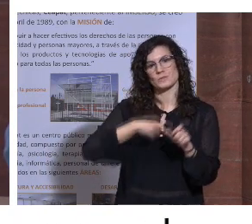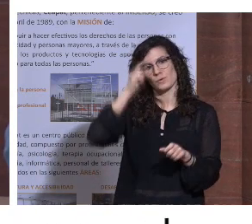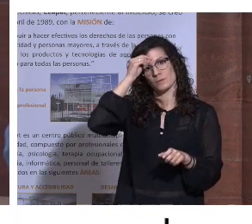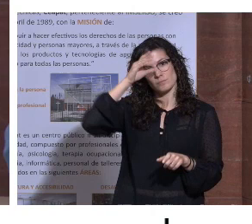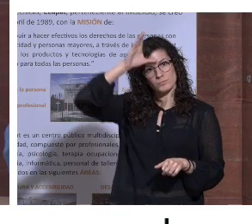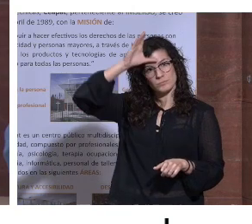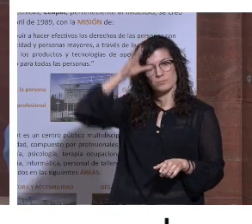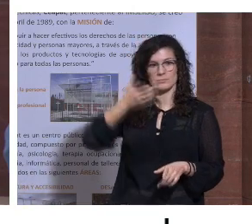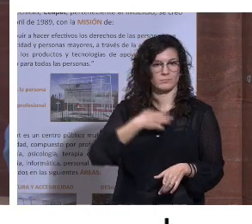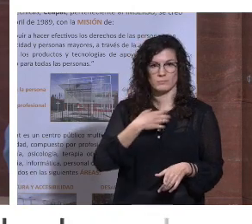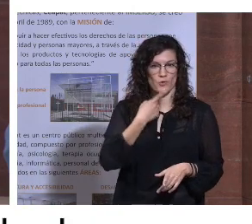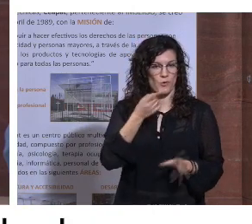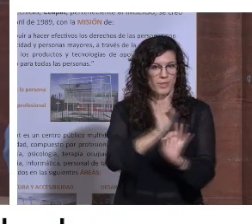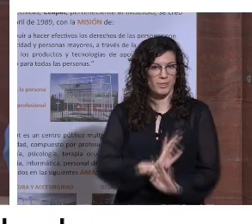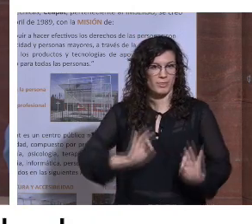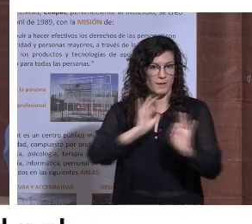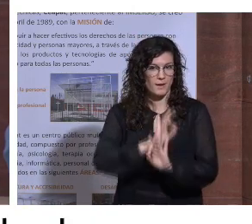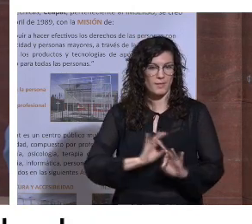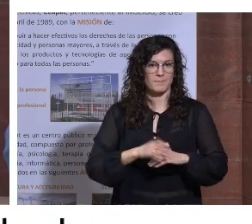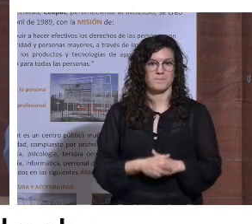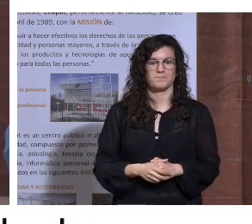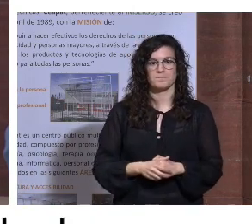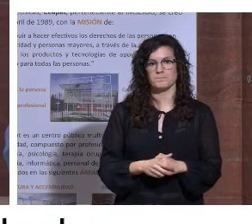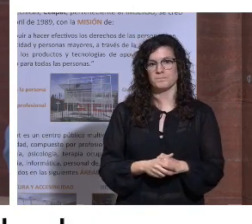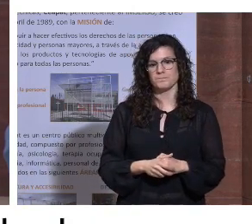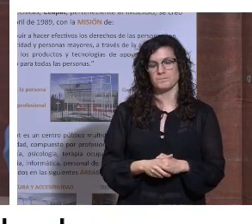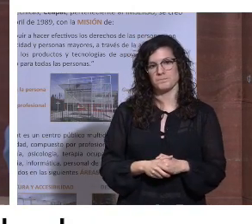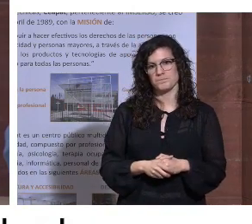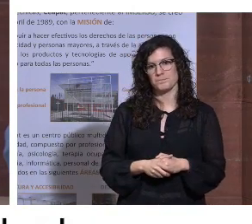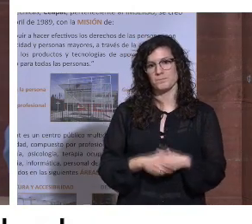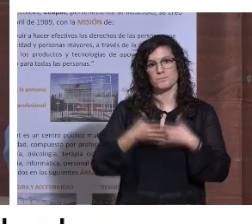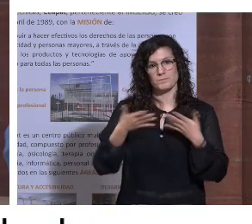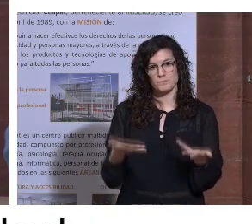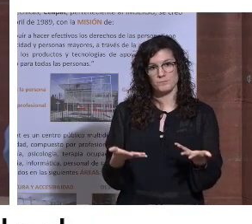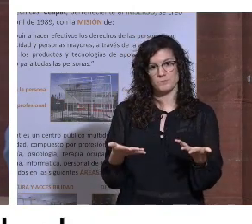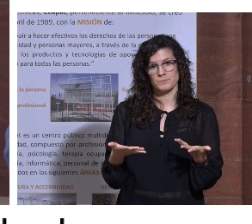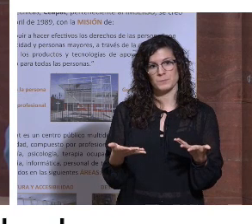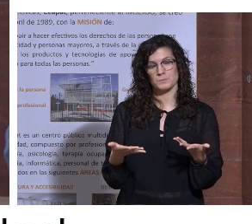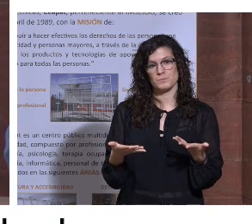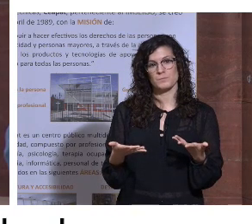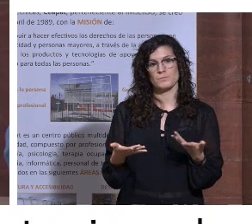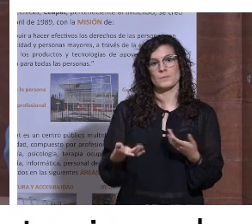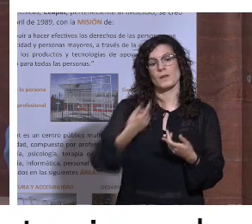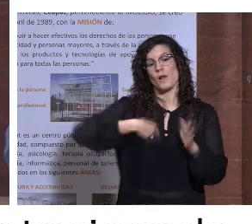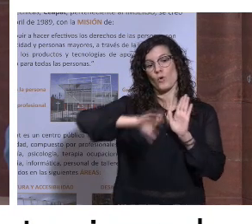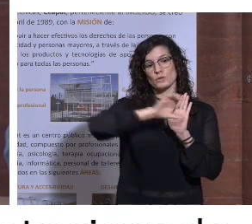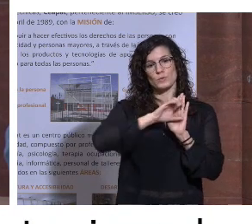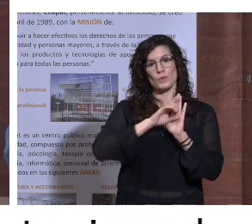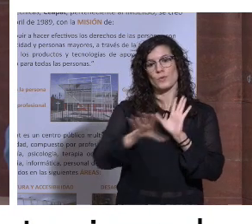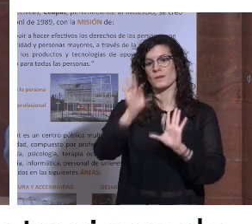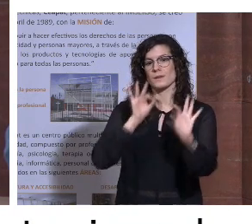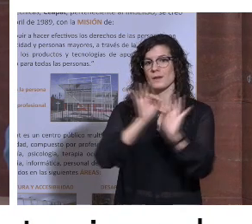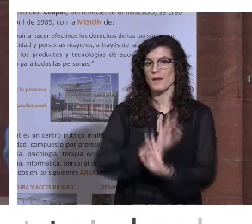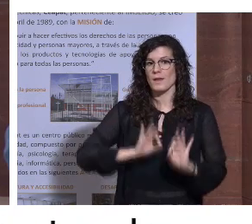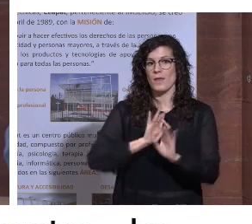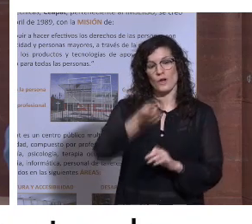o no lo hayan visto deteriorada con el avance de los años. Por tanto, la Constitución no discrimina, no